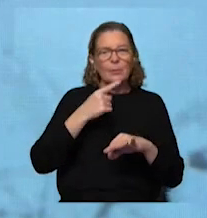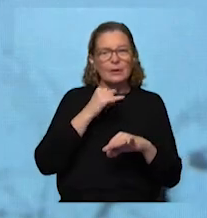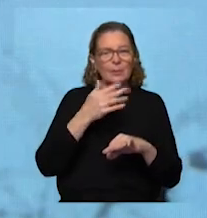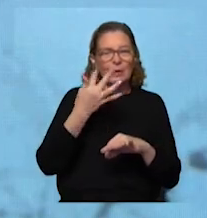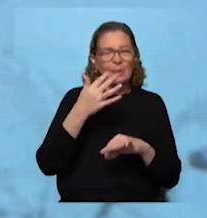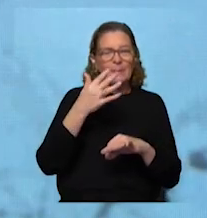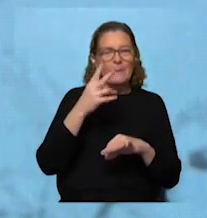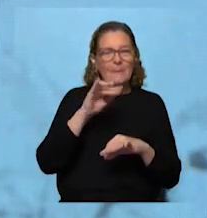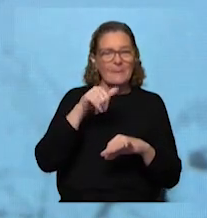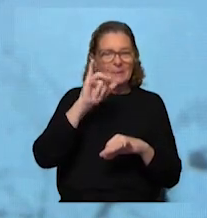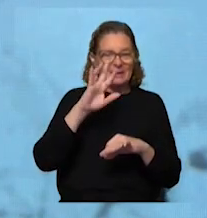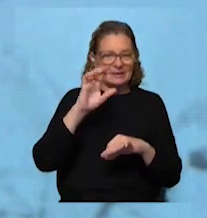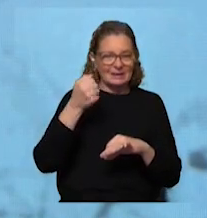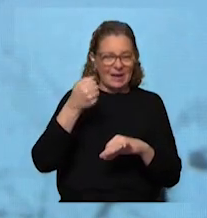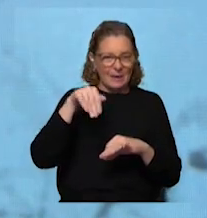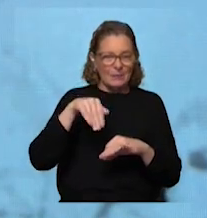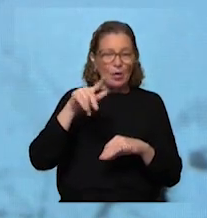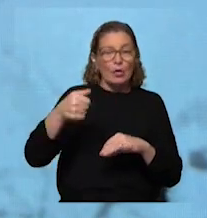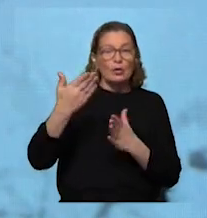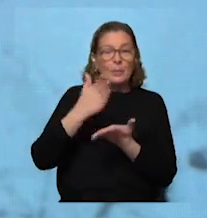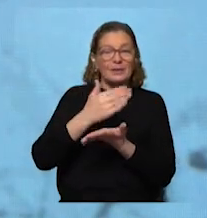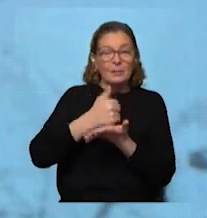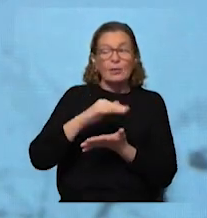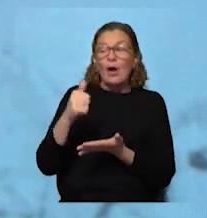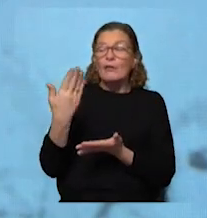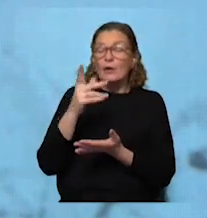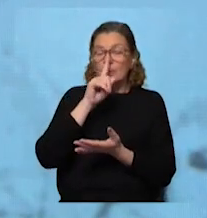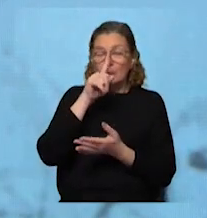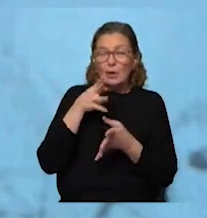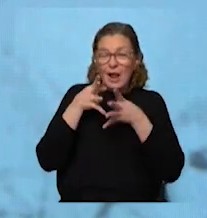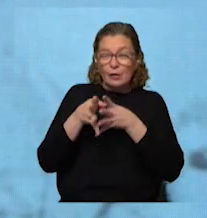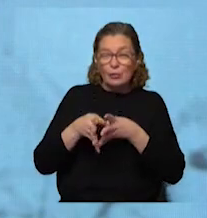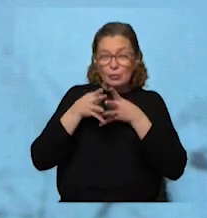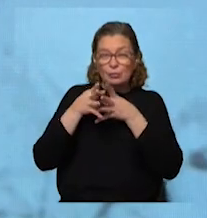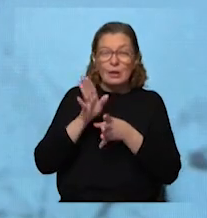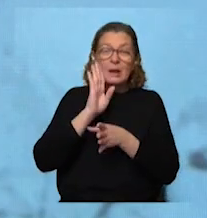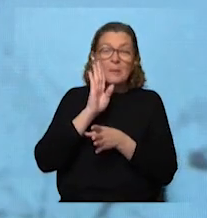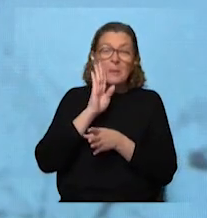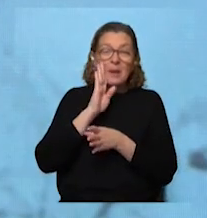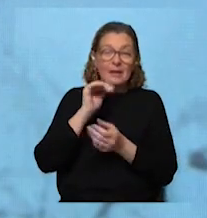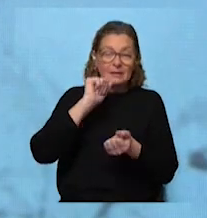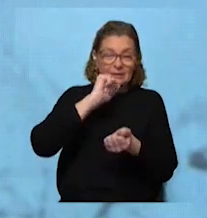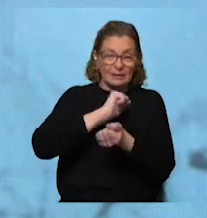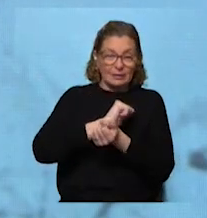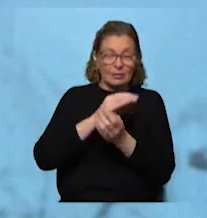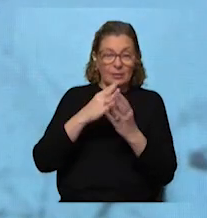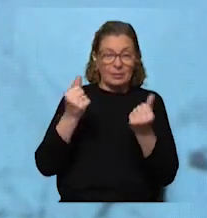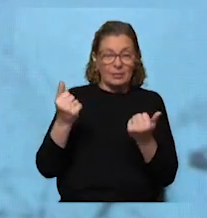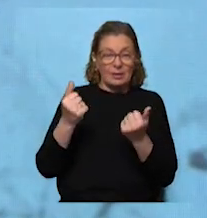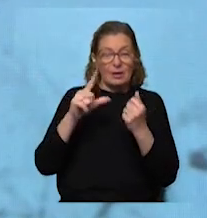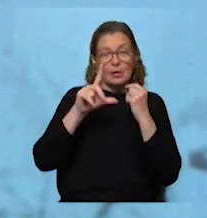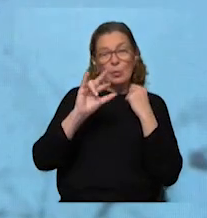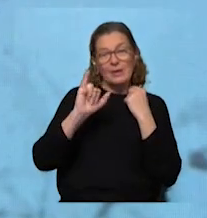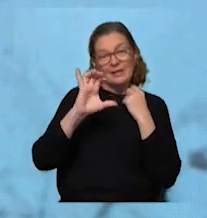también otros departamentos por fuera de Montevideo la lucha de las mujeres de las madres de detenidos desaparecidos como es el caso de